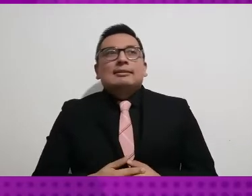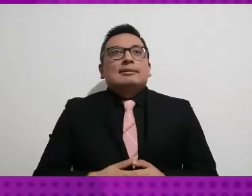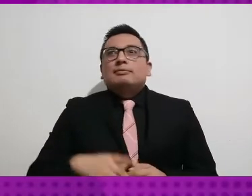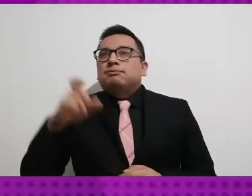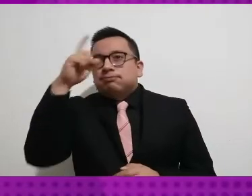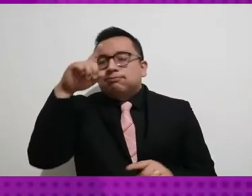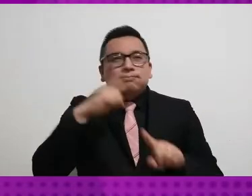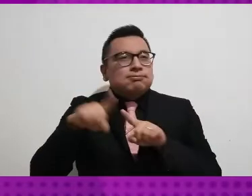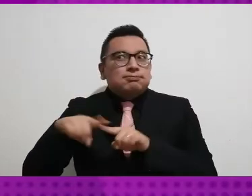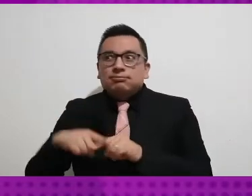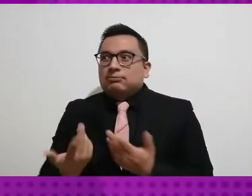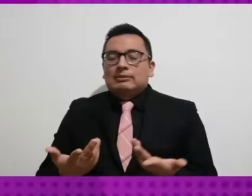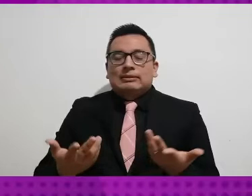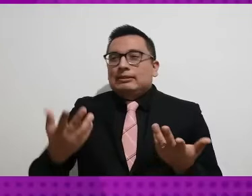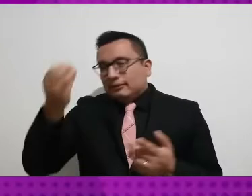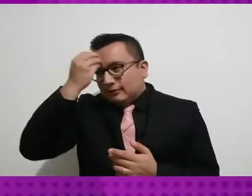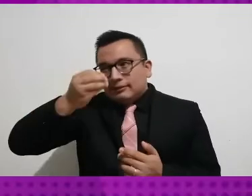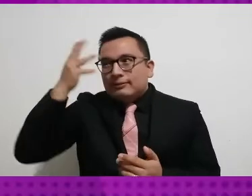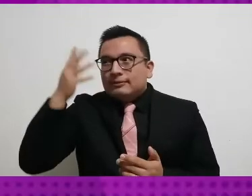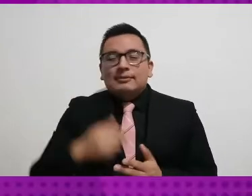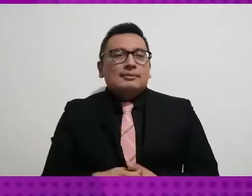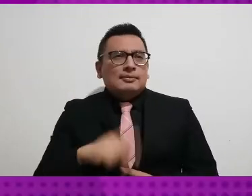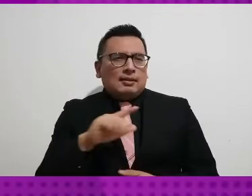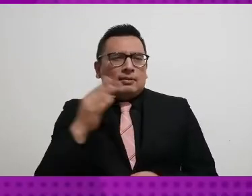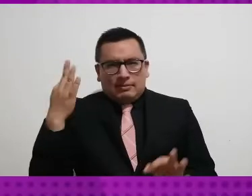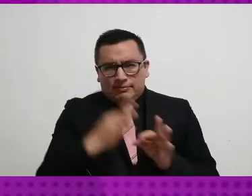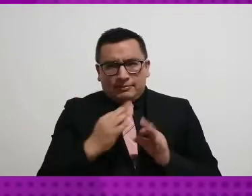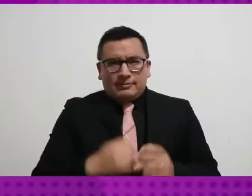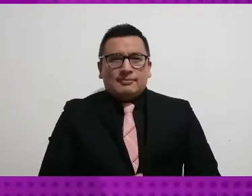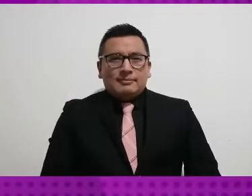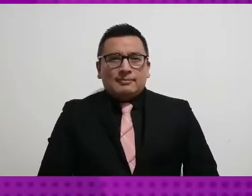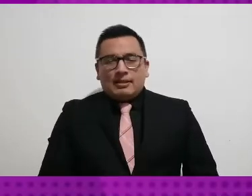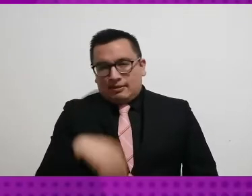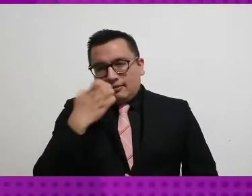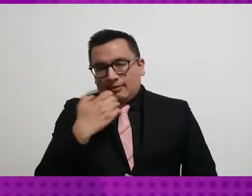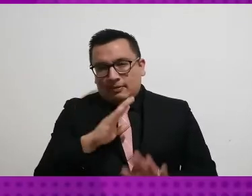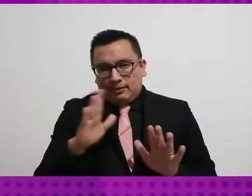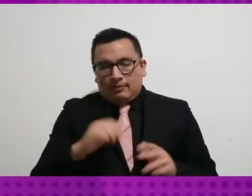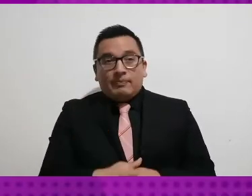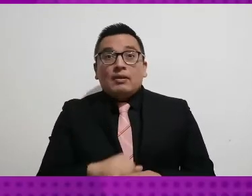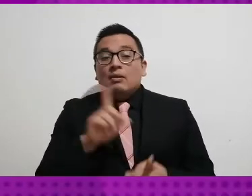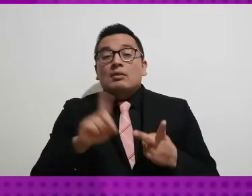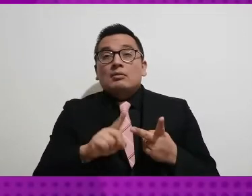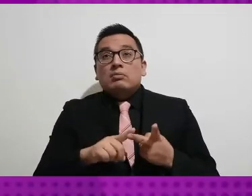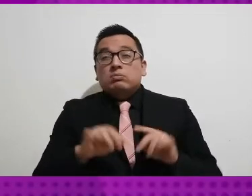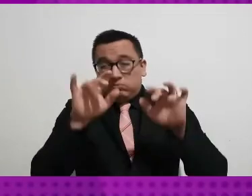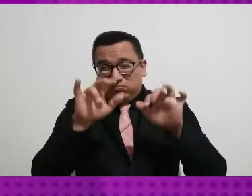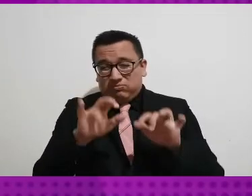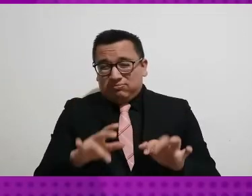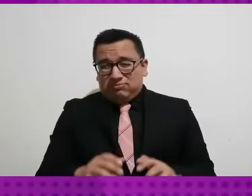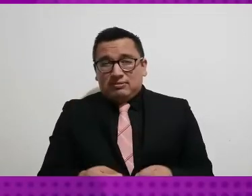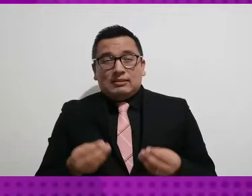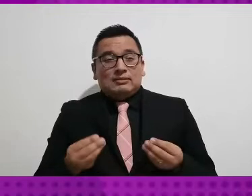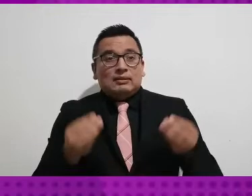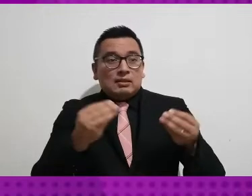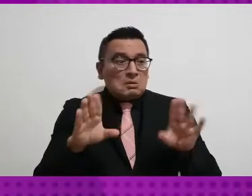trigonometría, cosas que no había visto, ¿no? Pero bueno, ya esta parte la cumplimos ahí con el examen. Posteriormente fue un ensayo, también fue